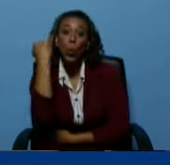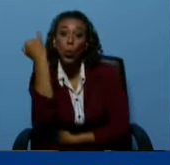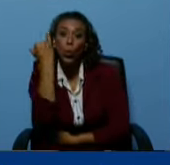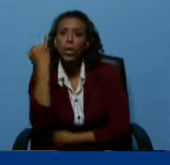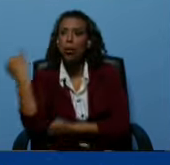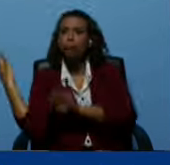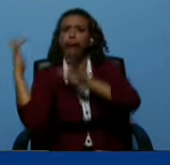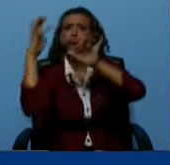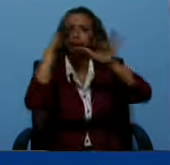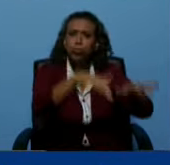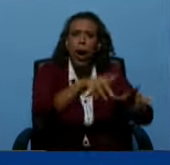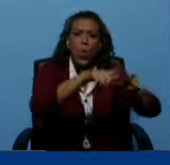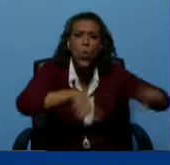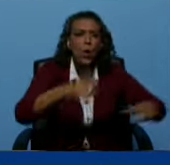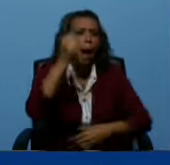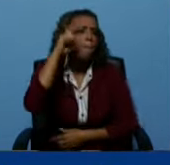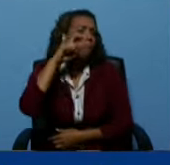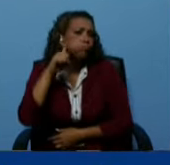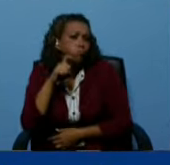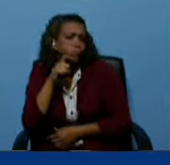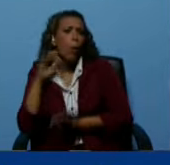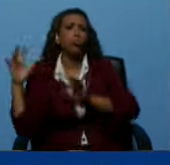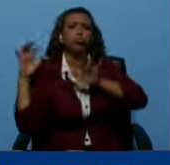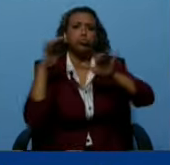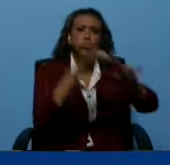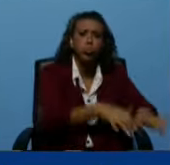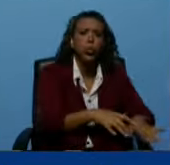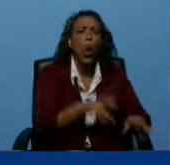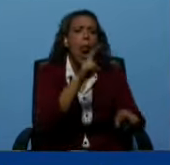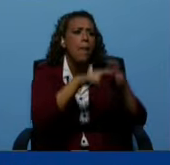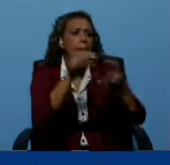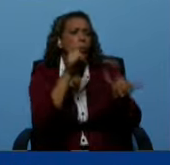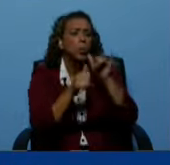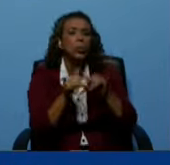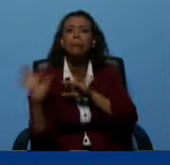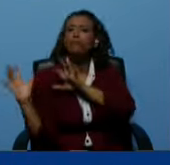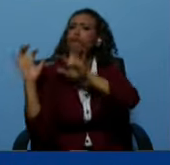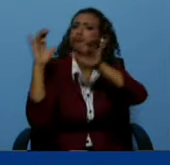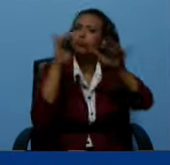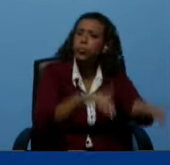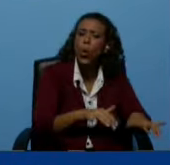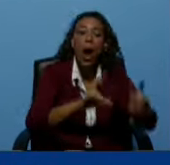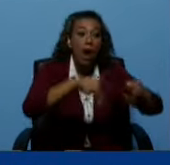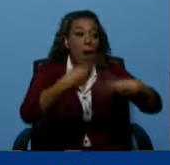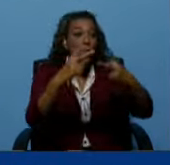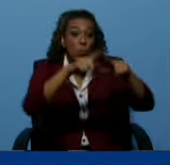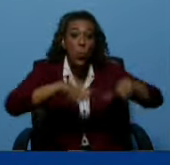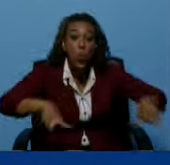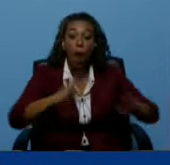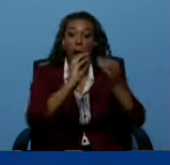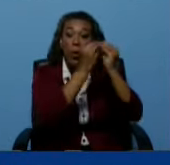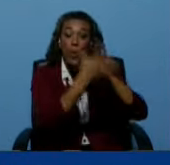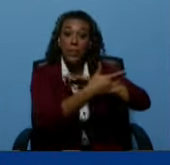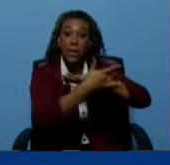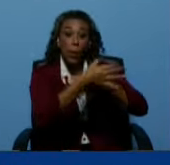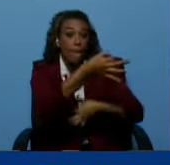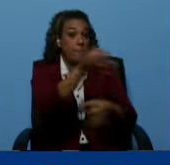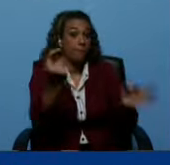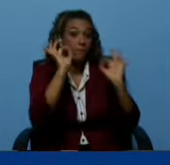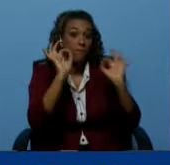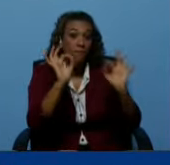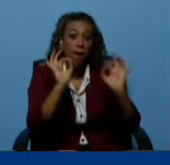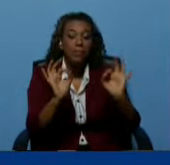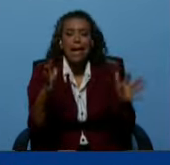llegan aquí a este hospital. Y, por supuesto, ahora, con todos estos espacios que se han remodelado, con toda esta tecnología de punta,